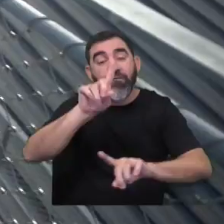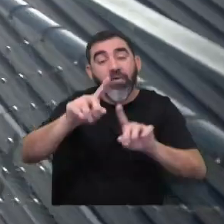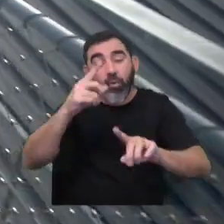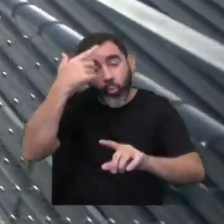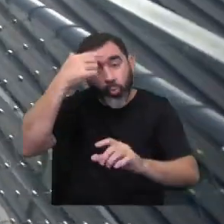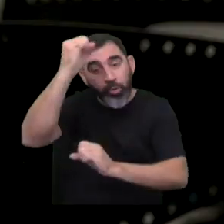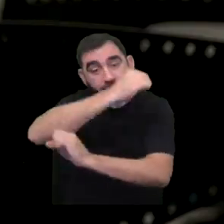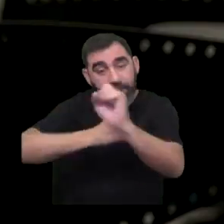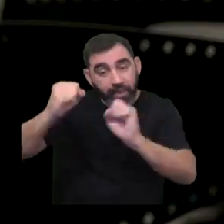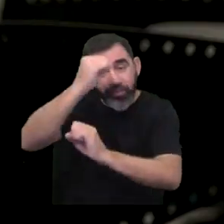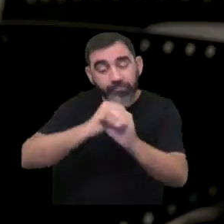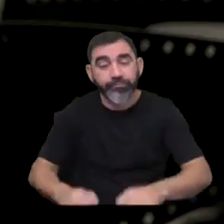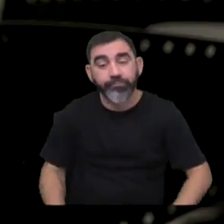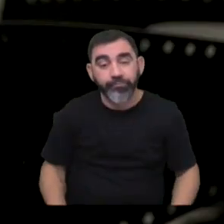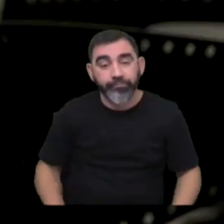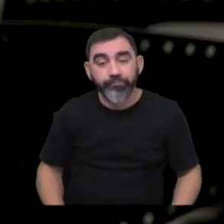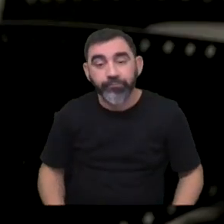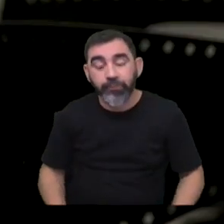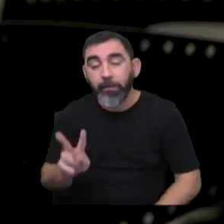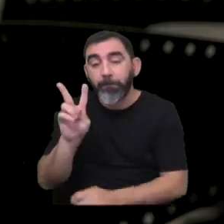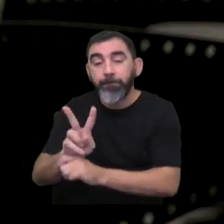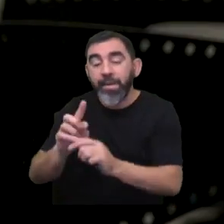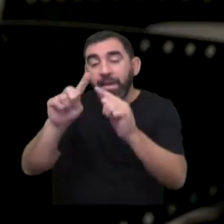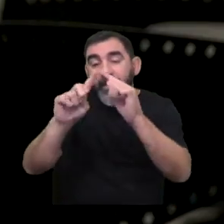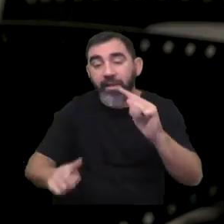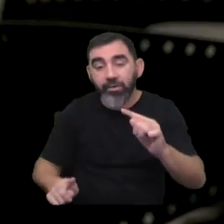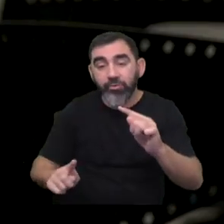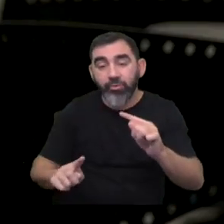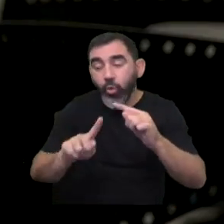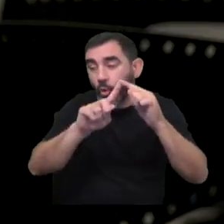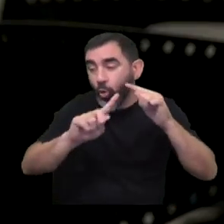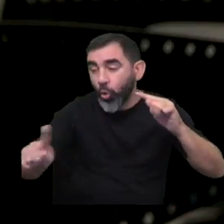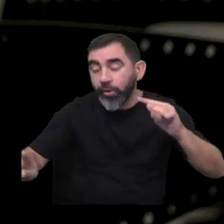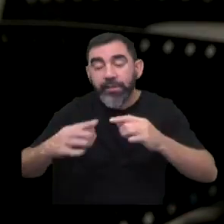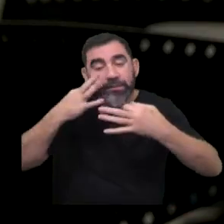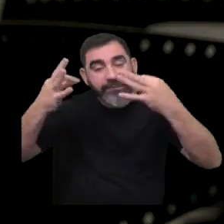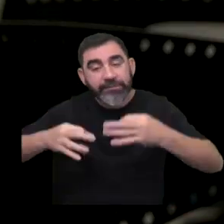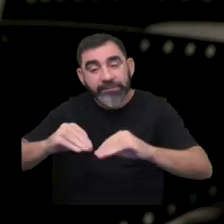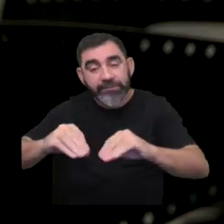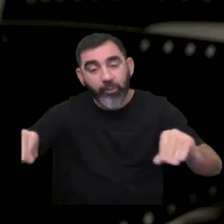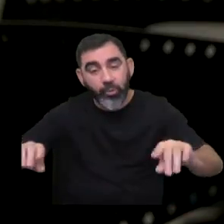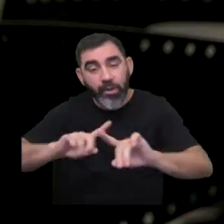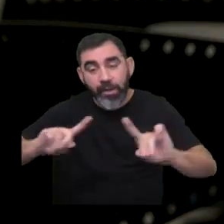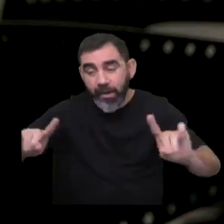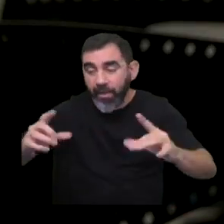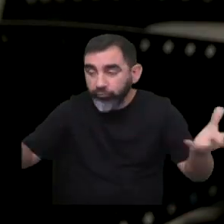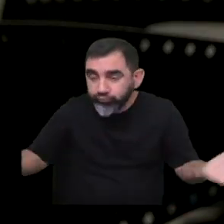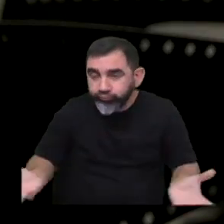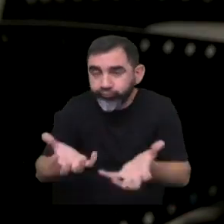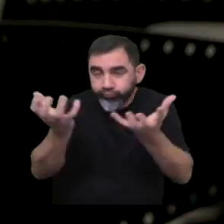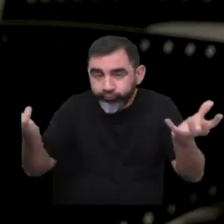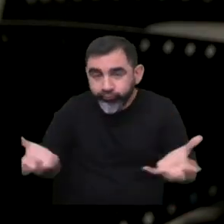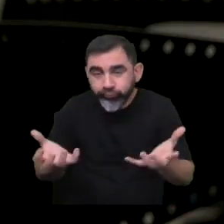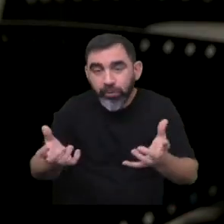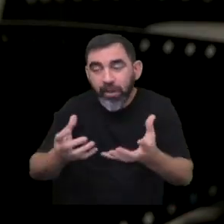Ingeniería. El pararrayos lo que hace es conducir una corriente en forma segura a tierra, de manera de que no se produzca calentamiento, no se